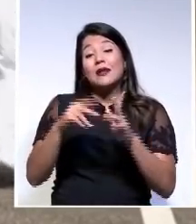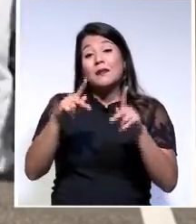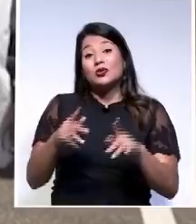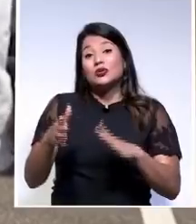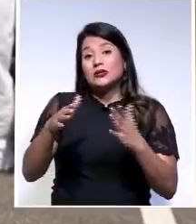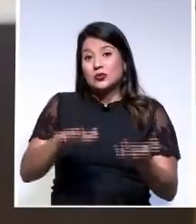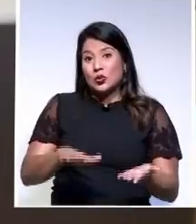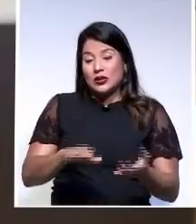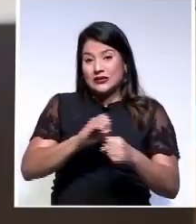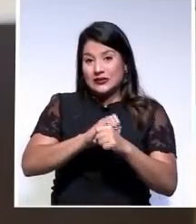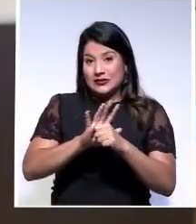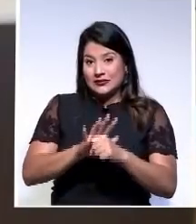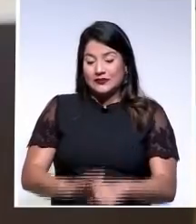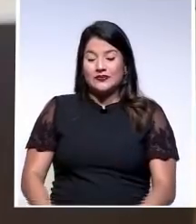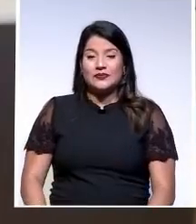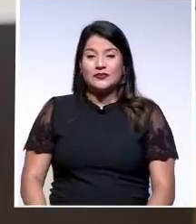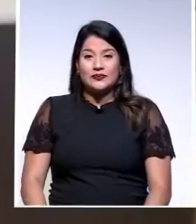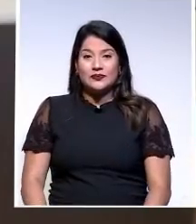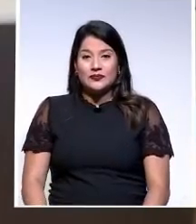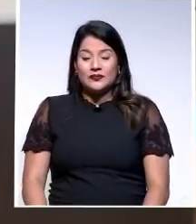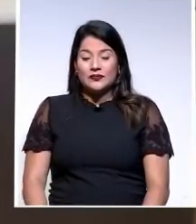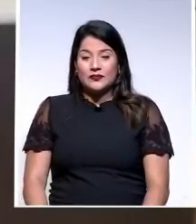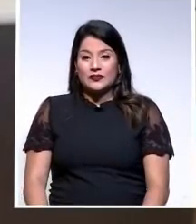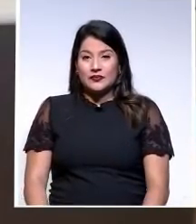mortales. Several countries.